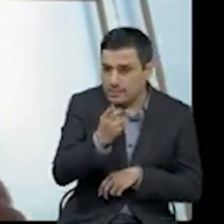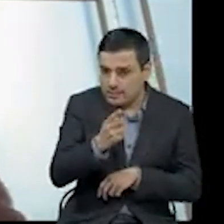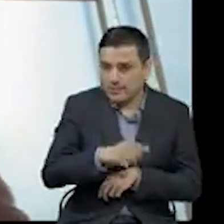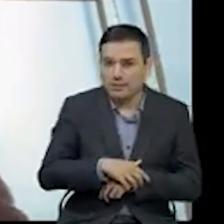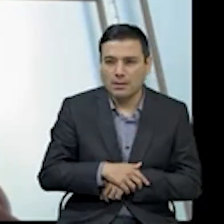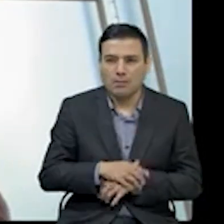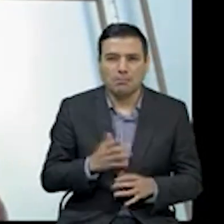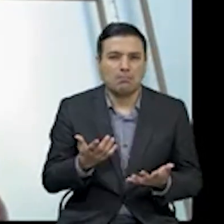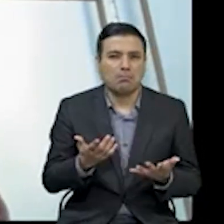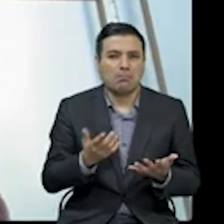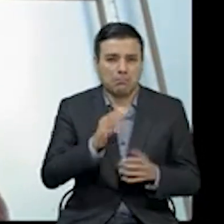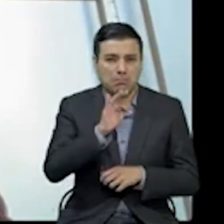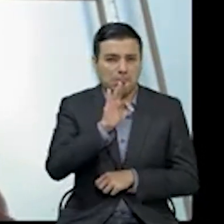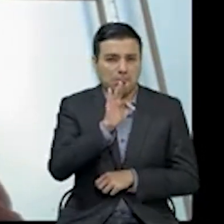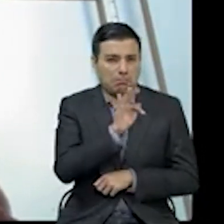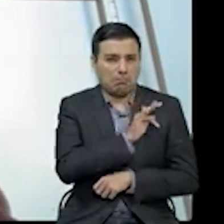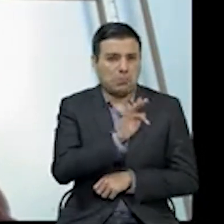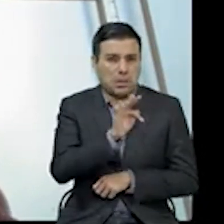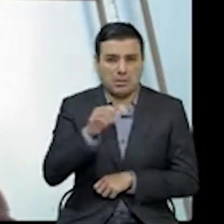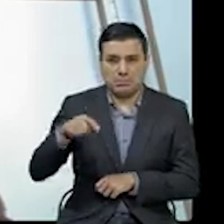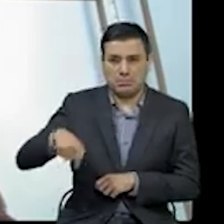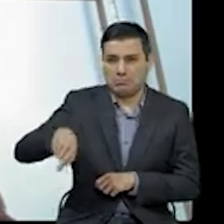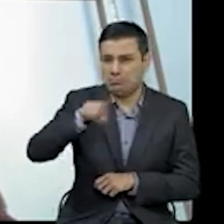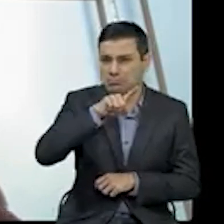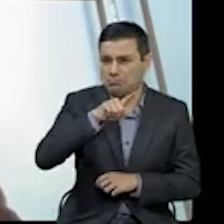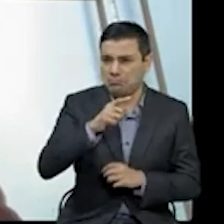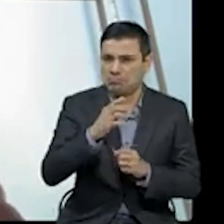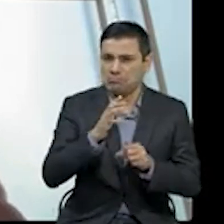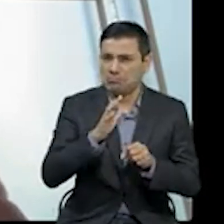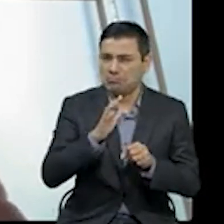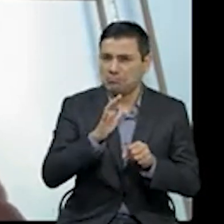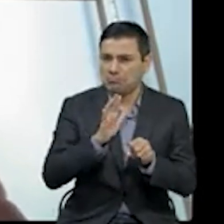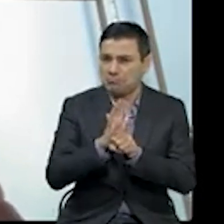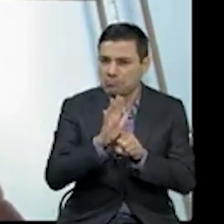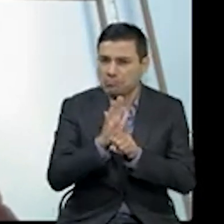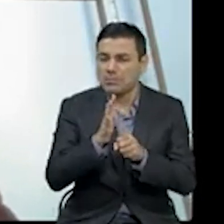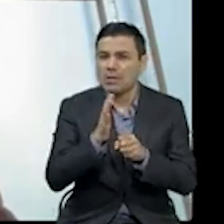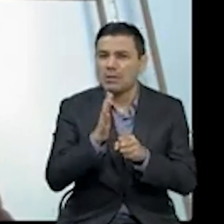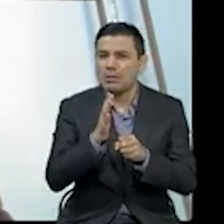para la calificación legal. Dijeron que eso no tiene problema, que habrá